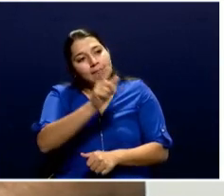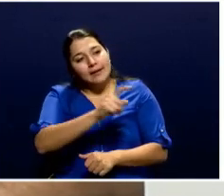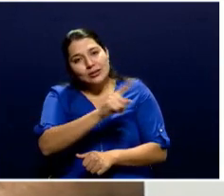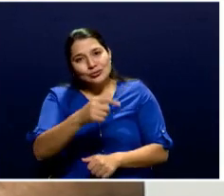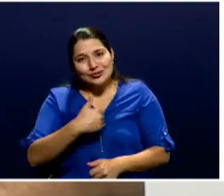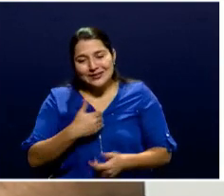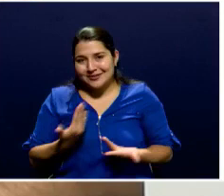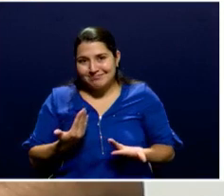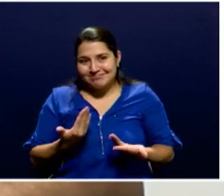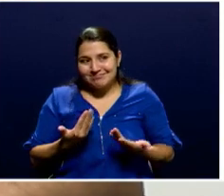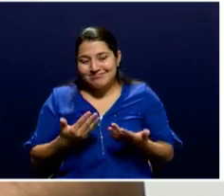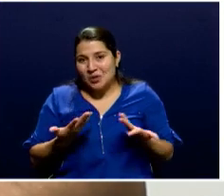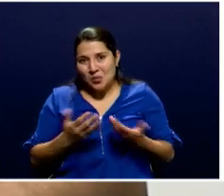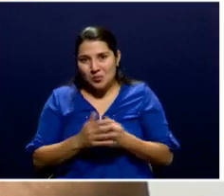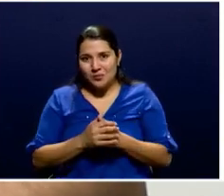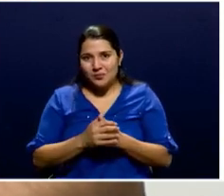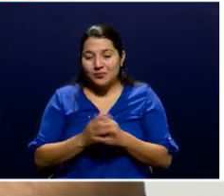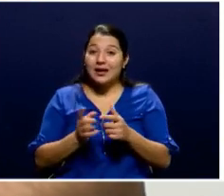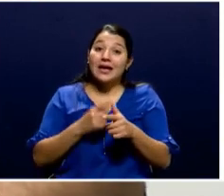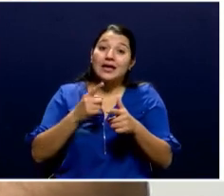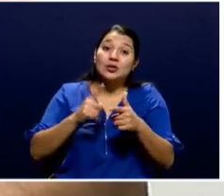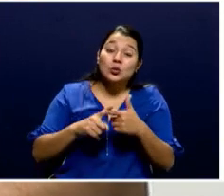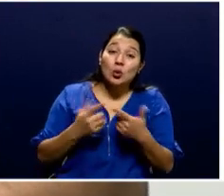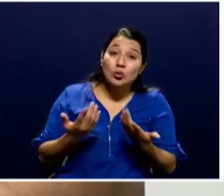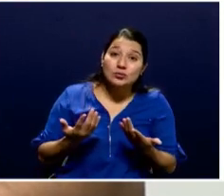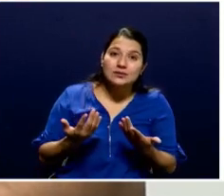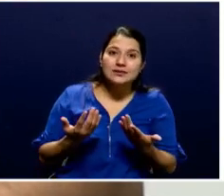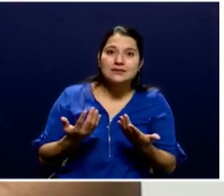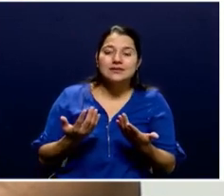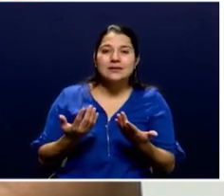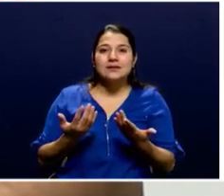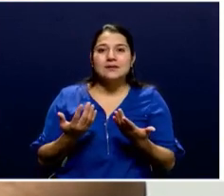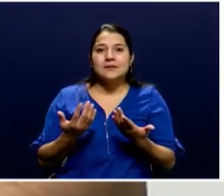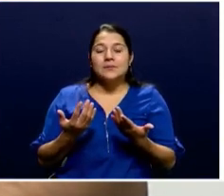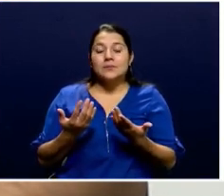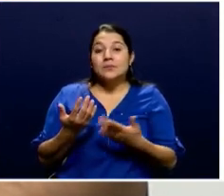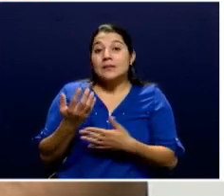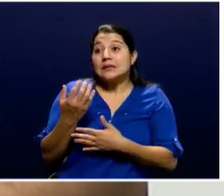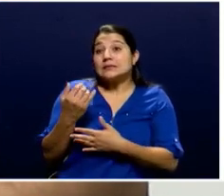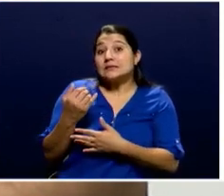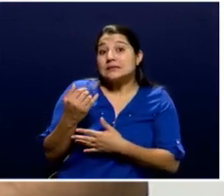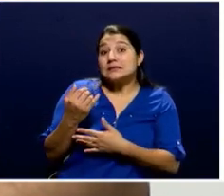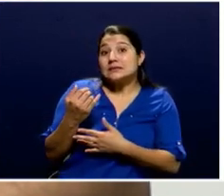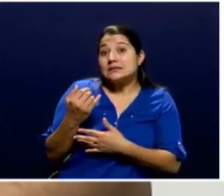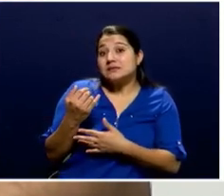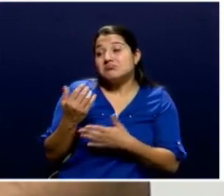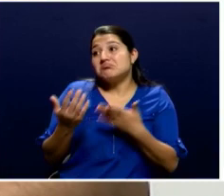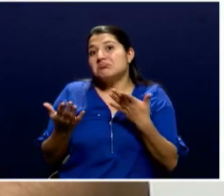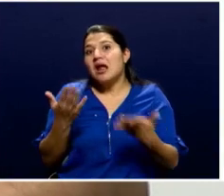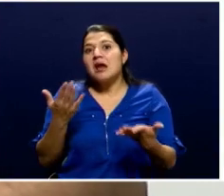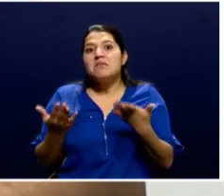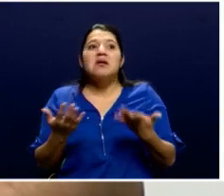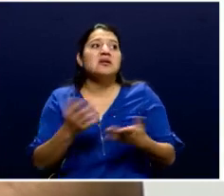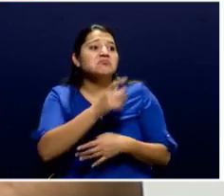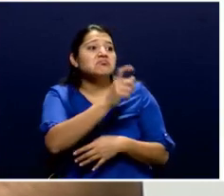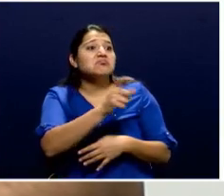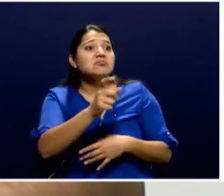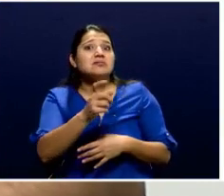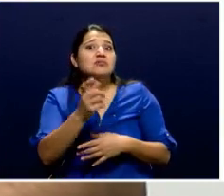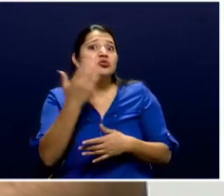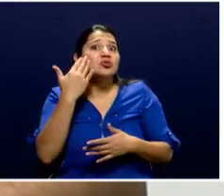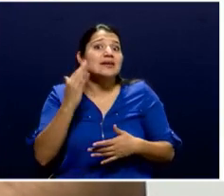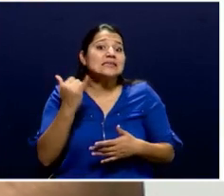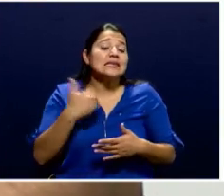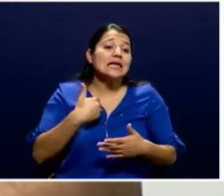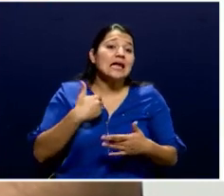serio va a decir y le va a solicitar que le dé la droga, mientras que un paciente que no sentía nada, que era un paciente asintomático, iba